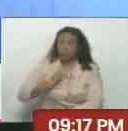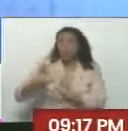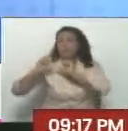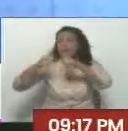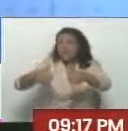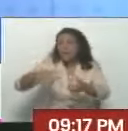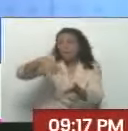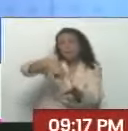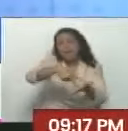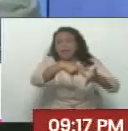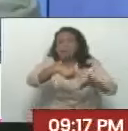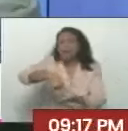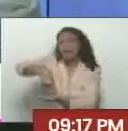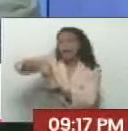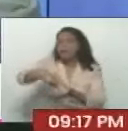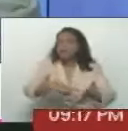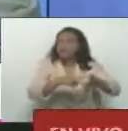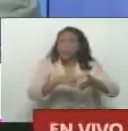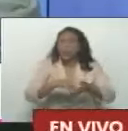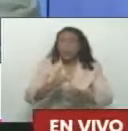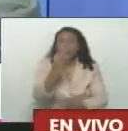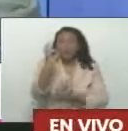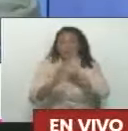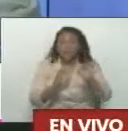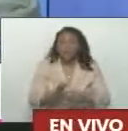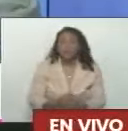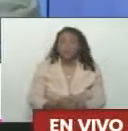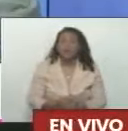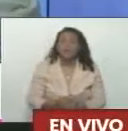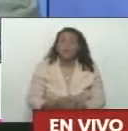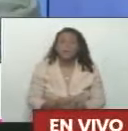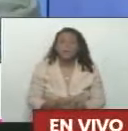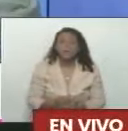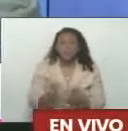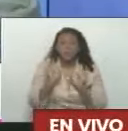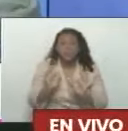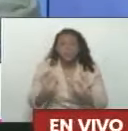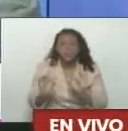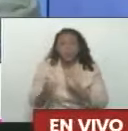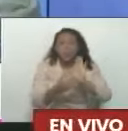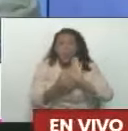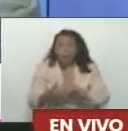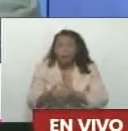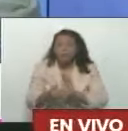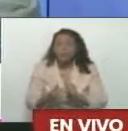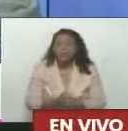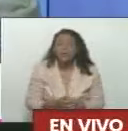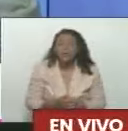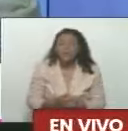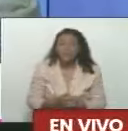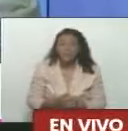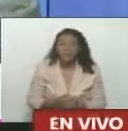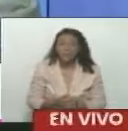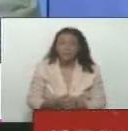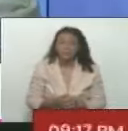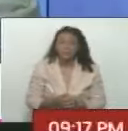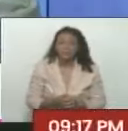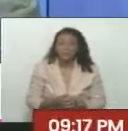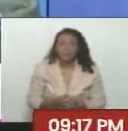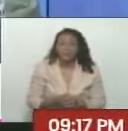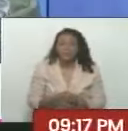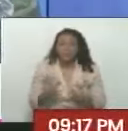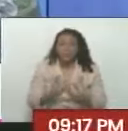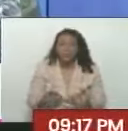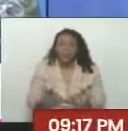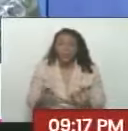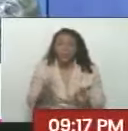Nosotros arrancamos bailando diablo. Una de las condiciones o de las normas para bailar diablo es haber hecho la primera comunión, porque el